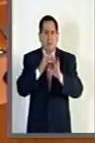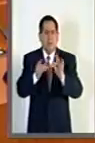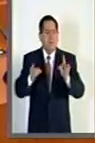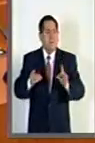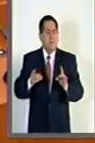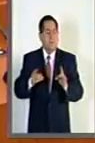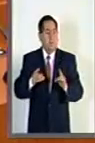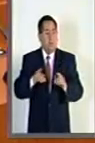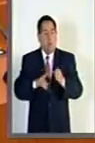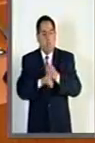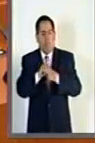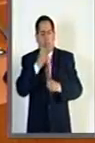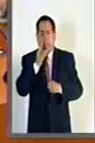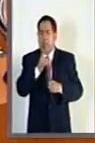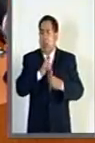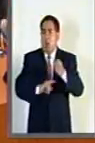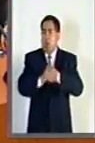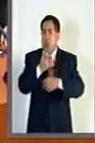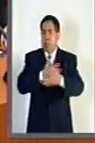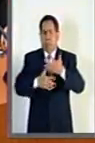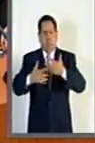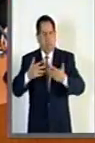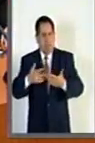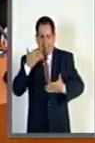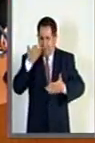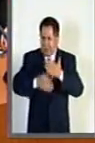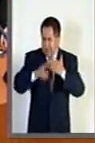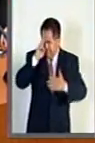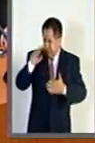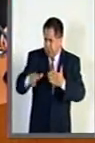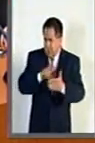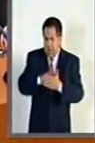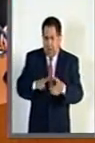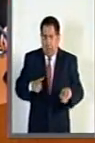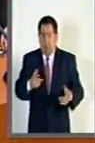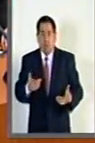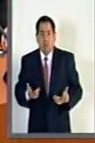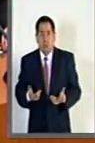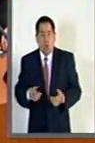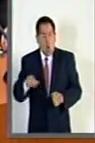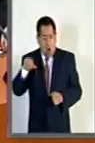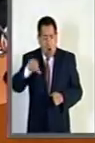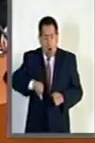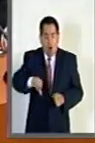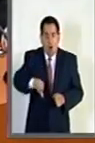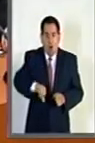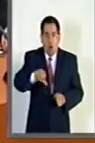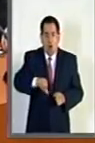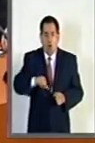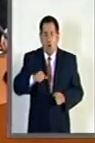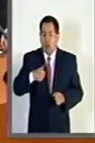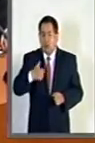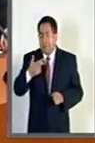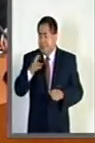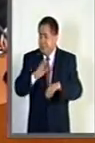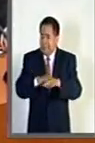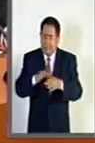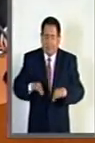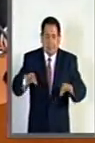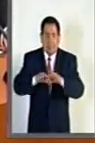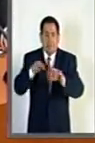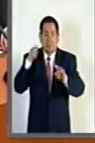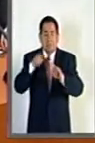haciendo más grande un problema donde no se respeta la ley. El día de hoy lo fundamental es